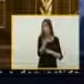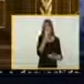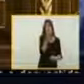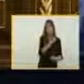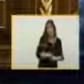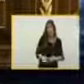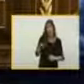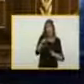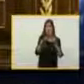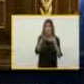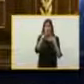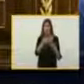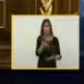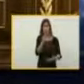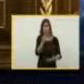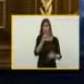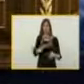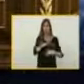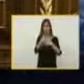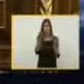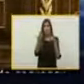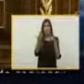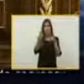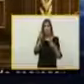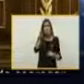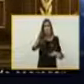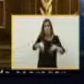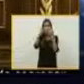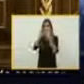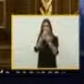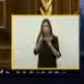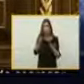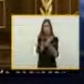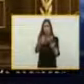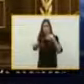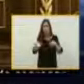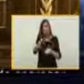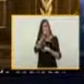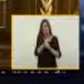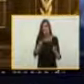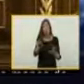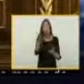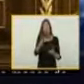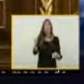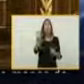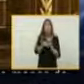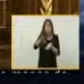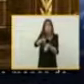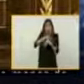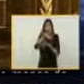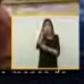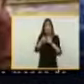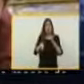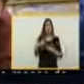30 veces, quizá si lo vemos en las decisiones más de 30, no hay mayoría de izquierdas, la izquierda no suma. Sí, como 30 sí. o 40 veces lo he dicho,